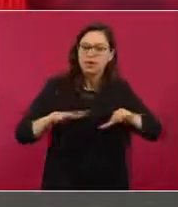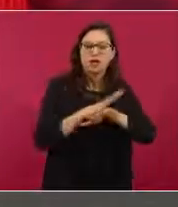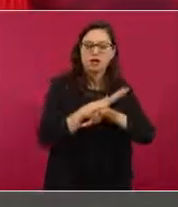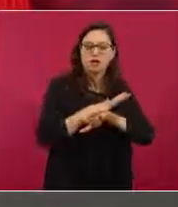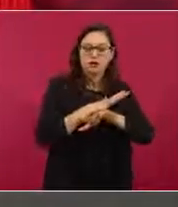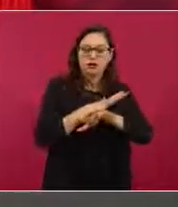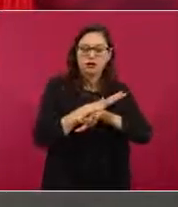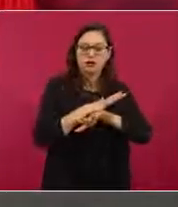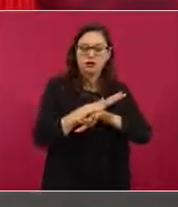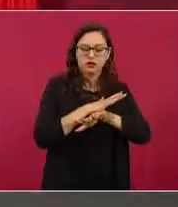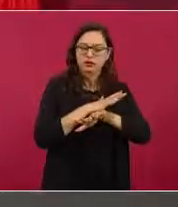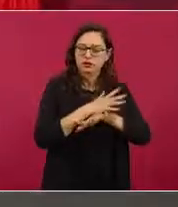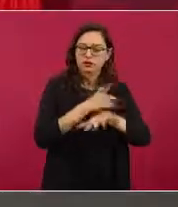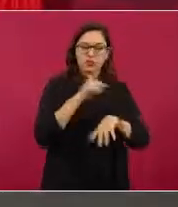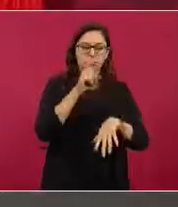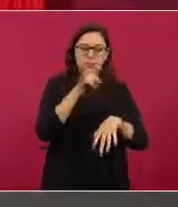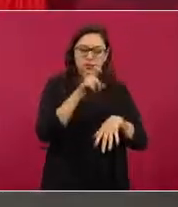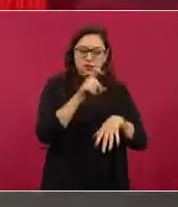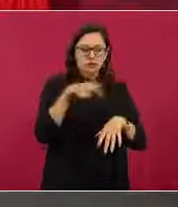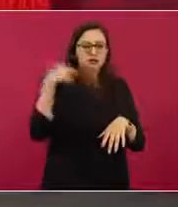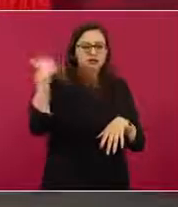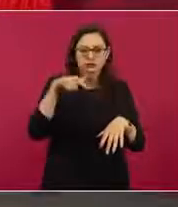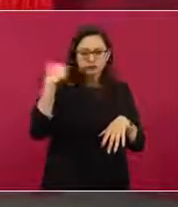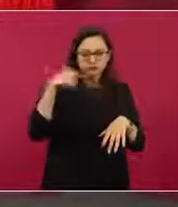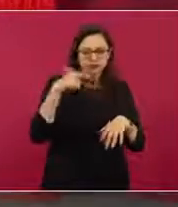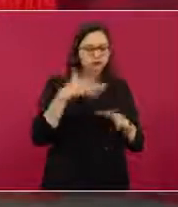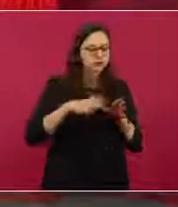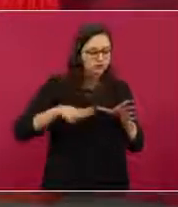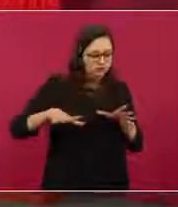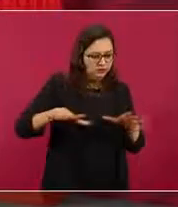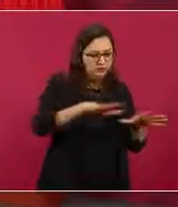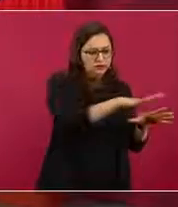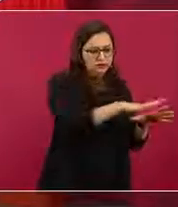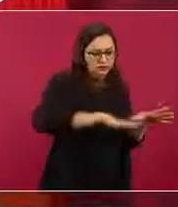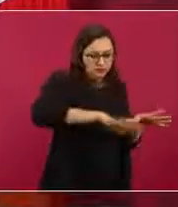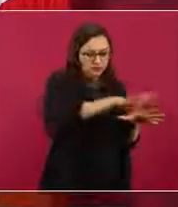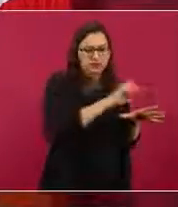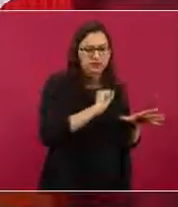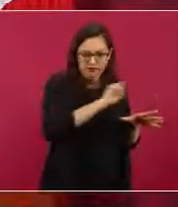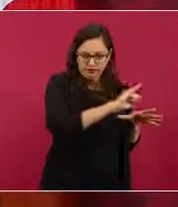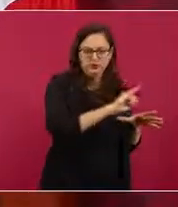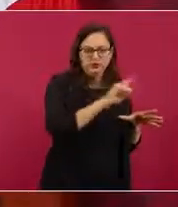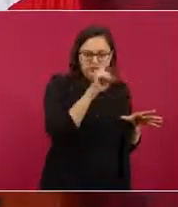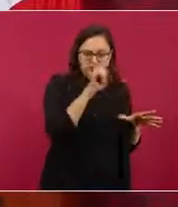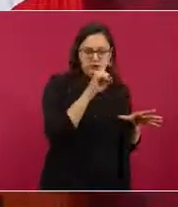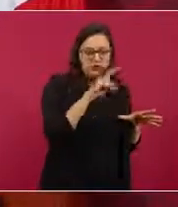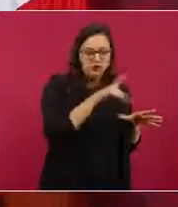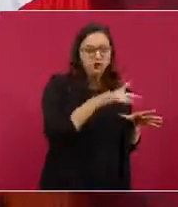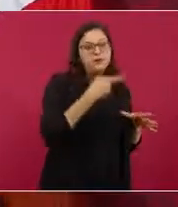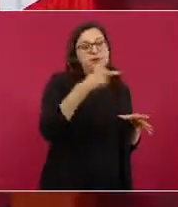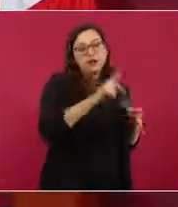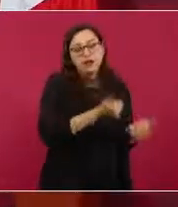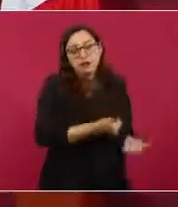Va a haber agua solo para Guadalajara, no para